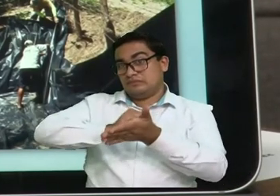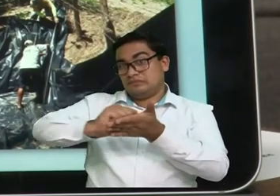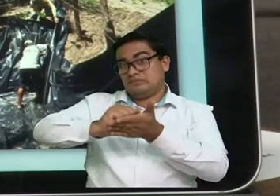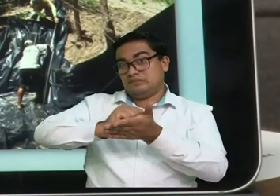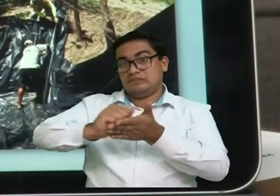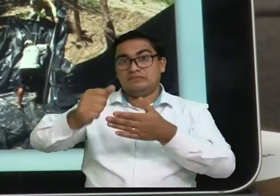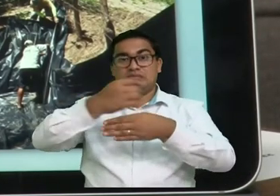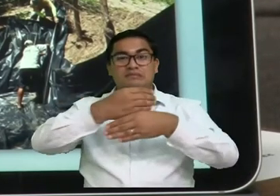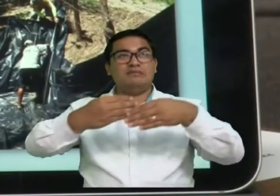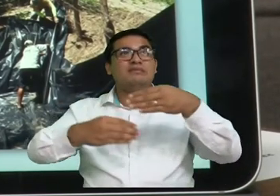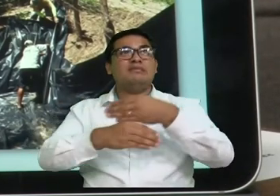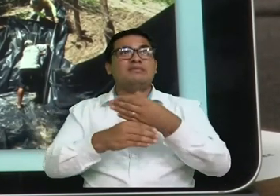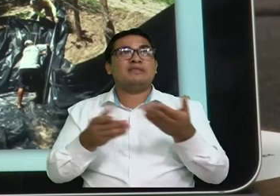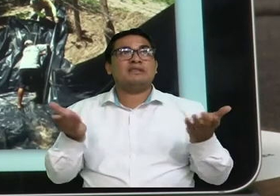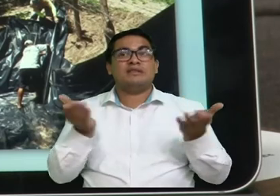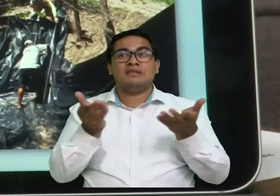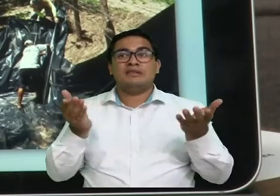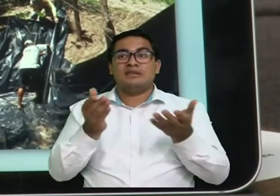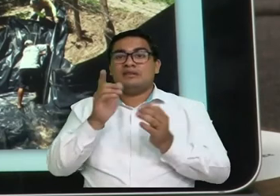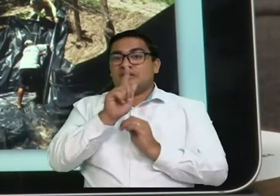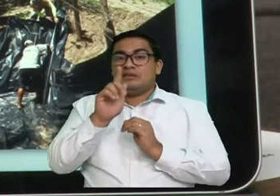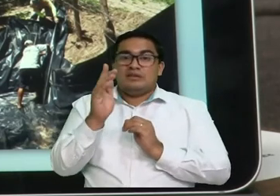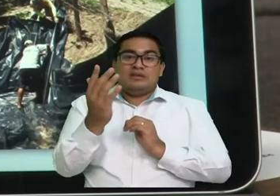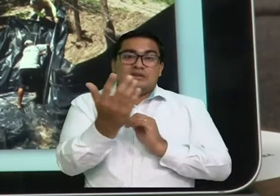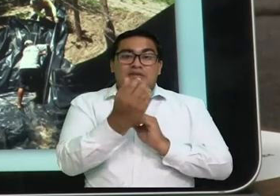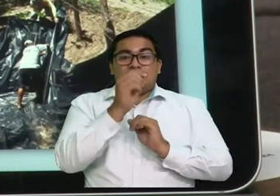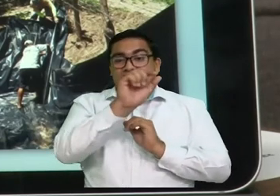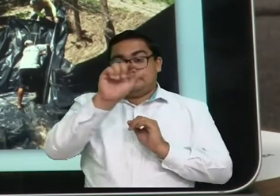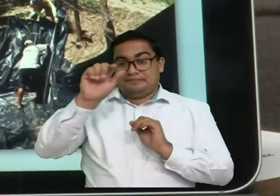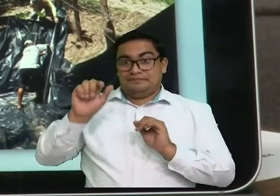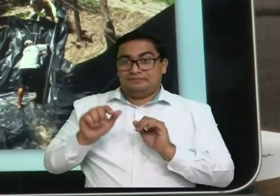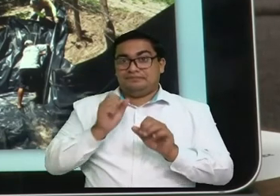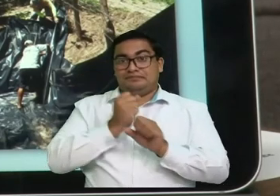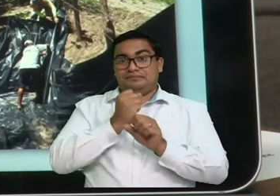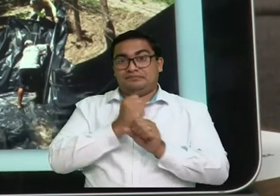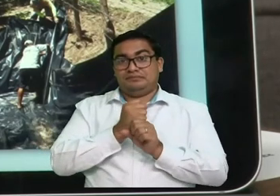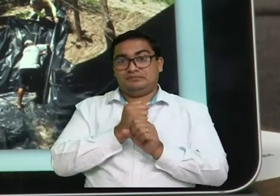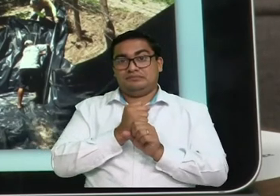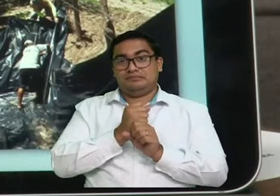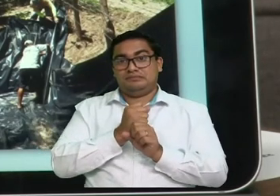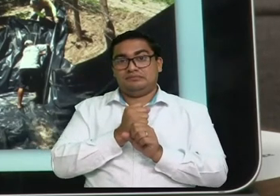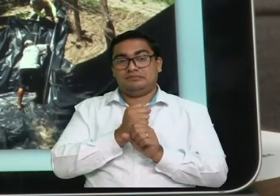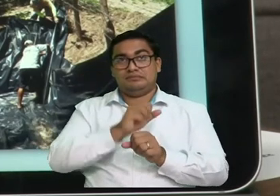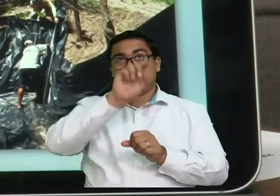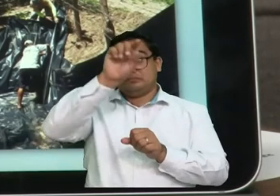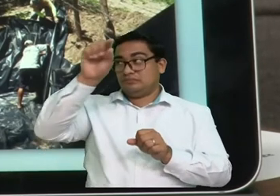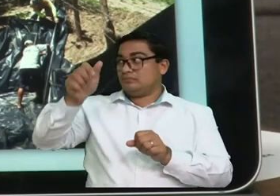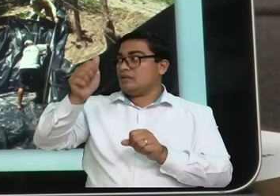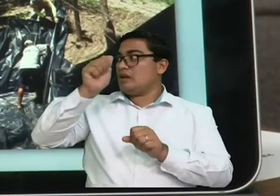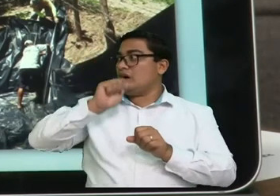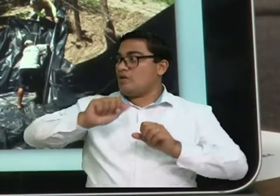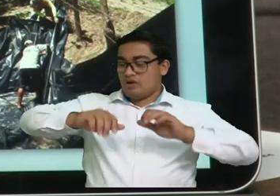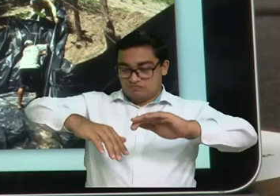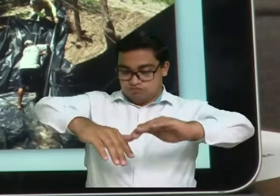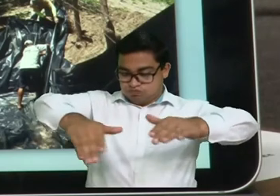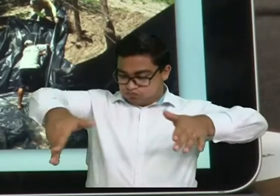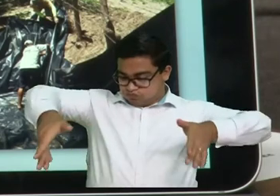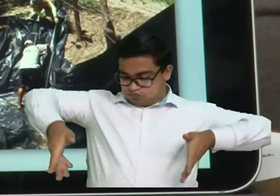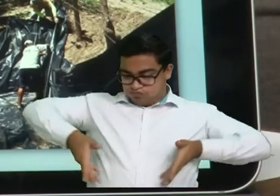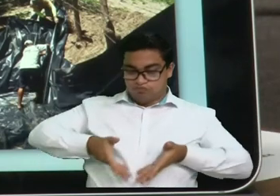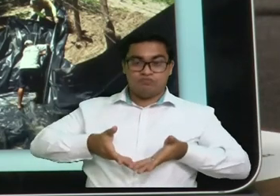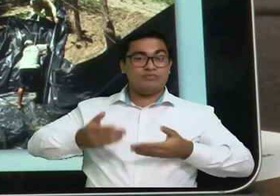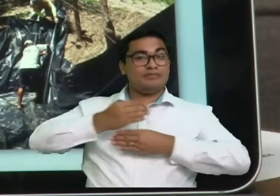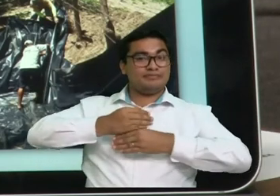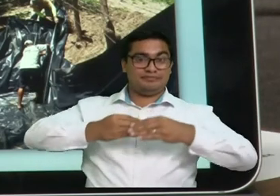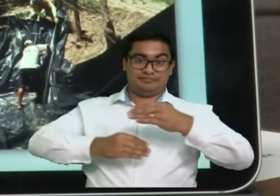de construcción. O sea, toda esa producción, ¿verdad? A partir de esos estanques que nosotros estamos construyendo,